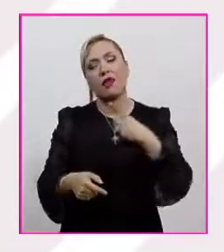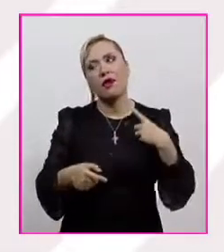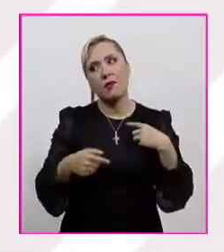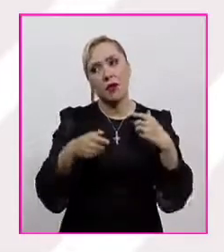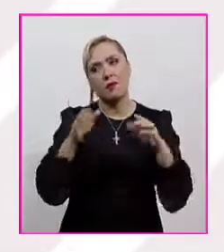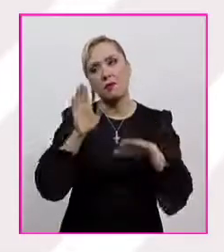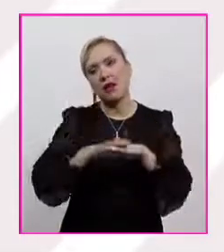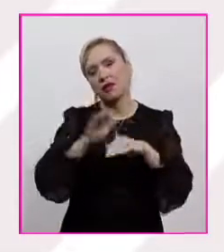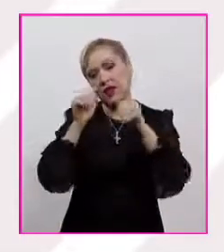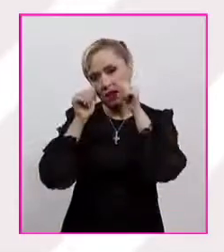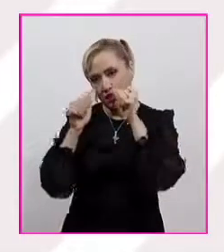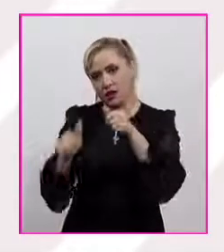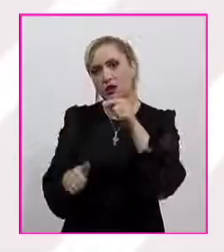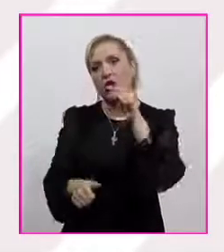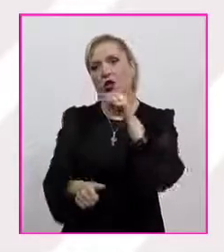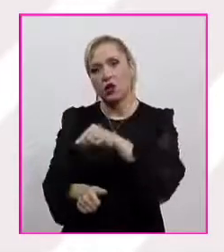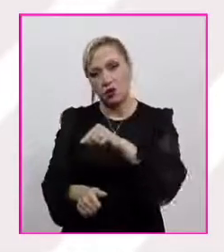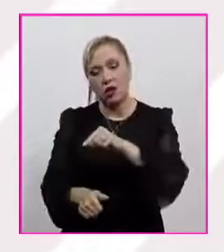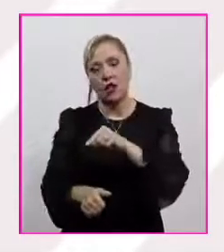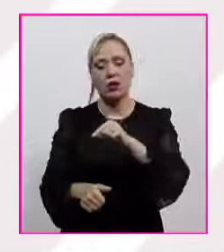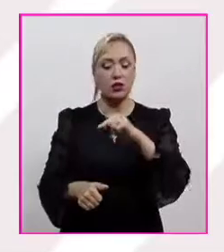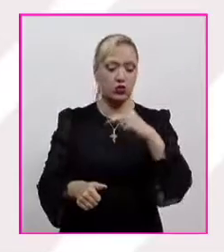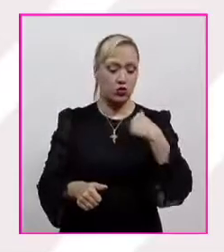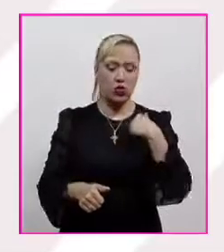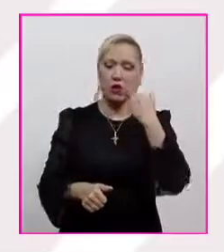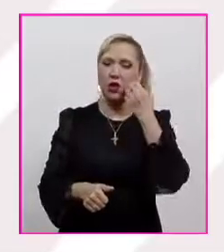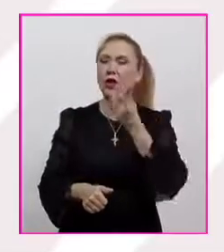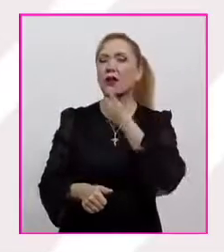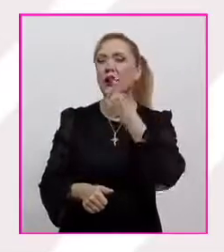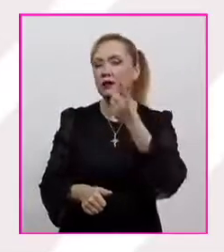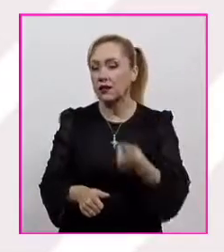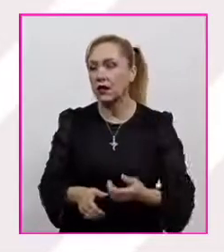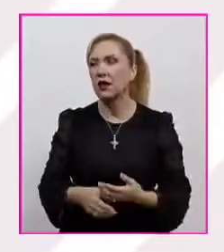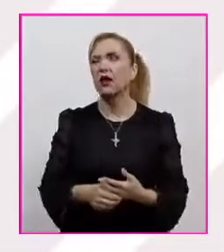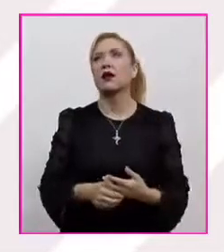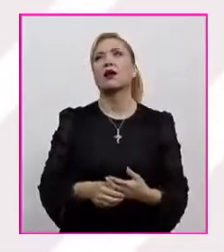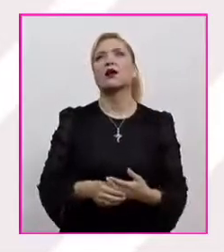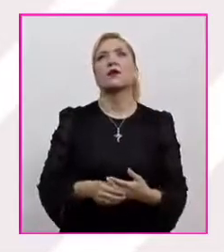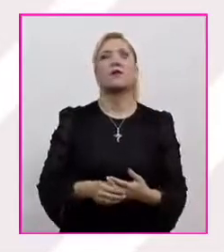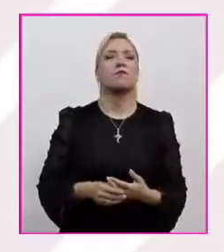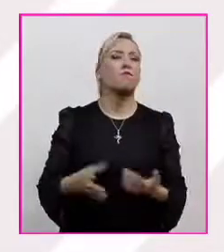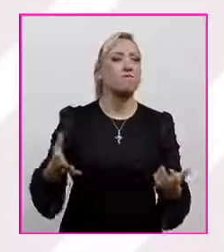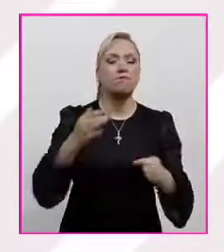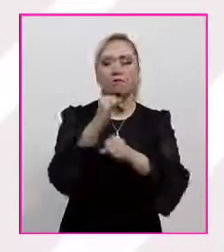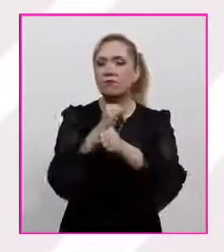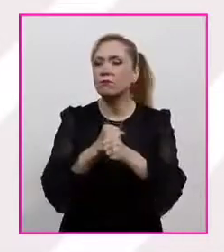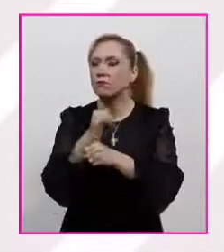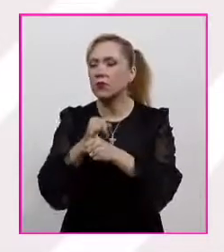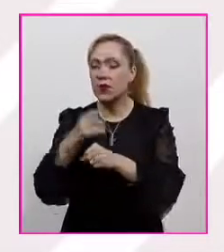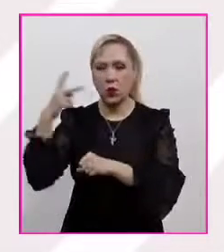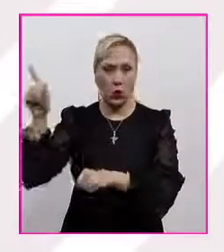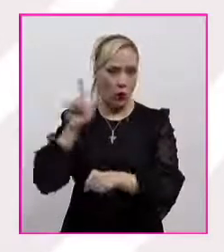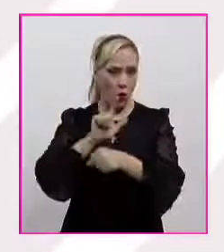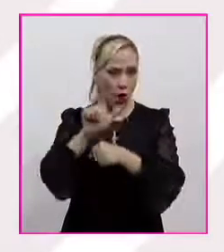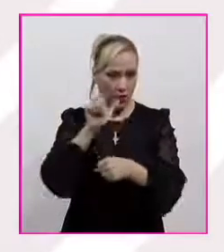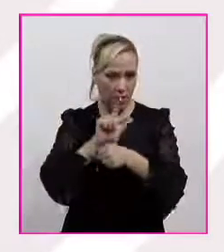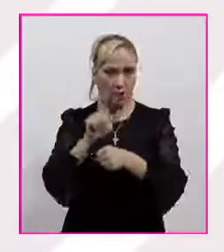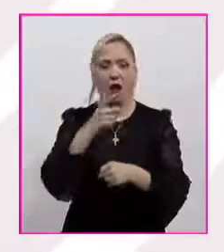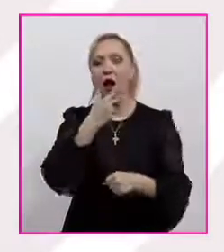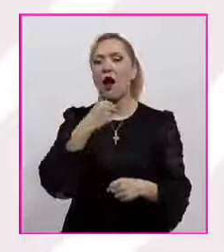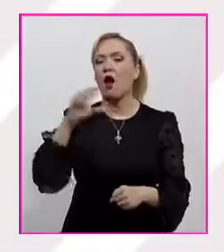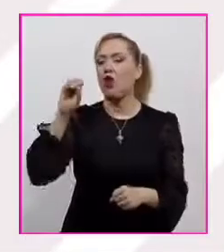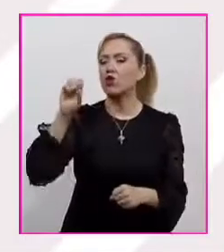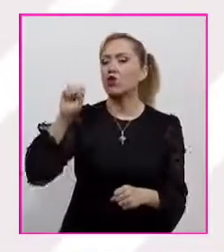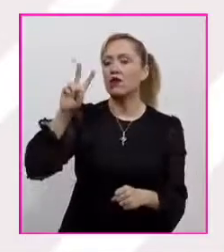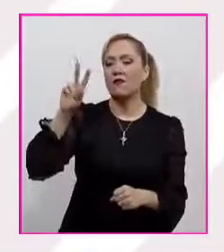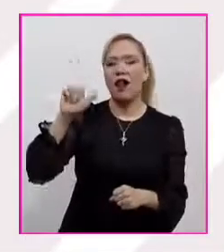de atención. Aquí me gustaría también mencionar algunos aspectos de un investigador de Guatemala, Osvaldo